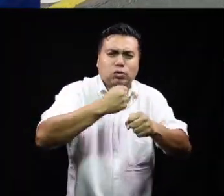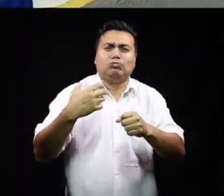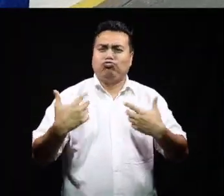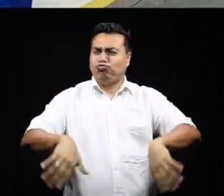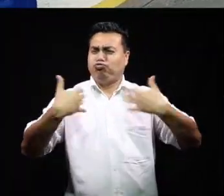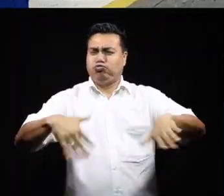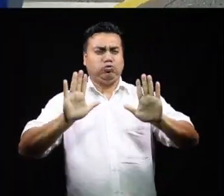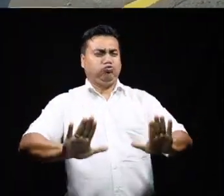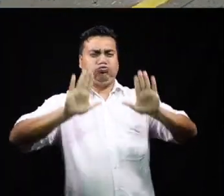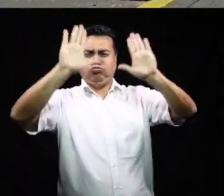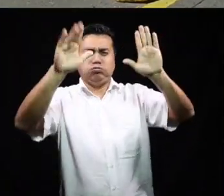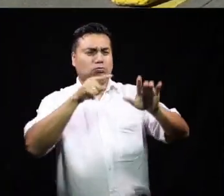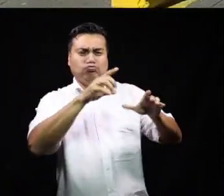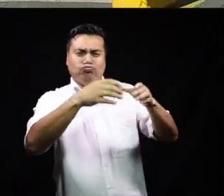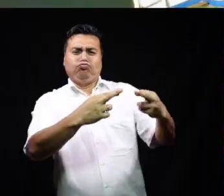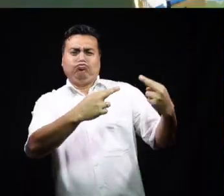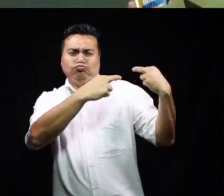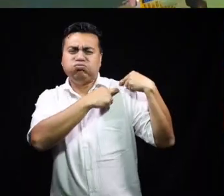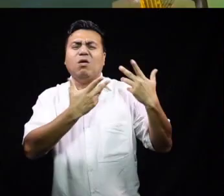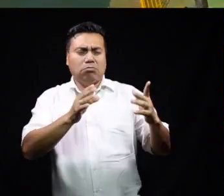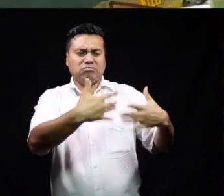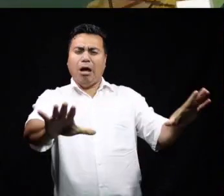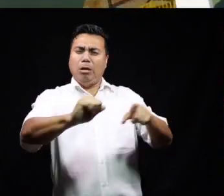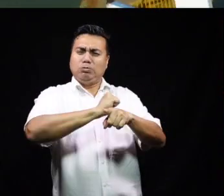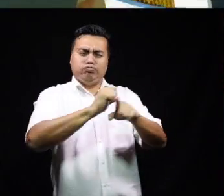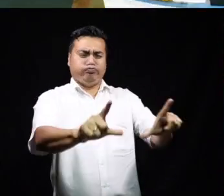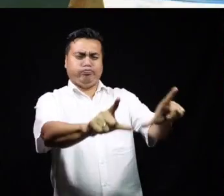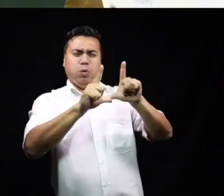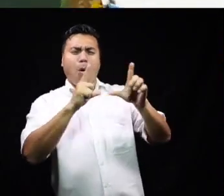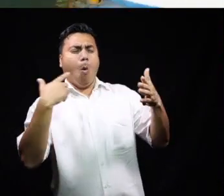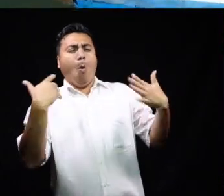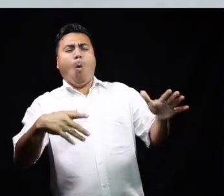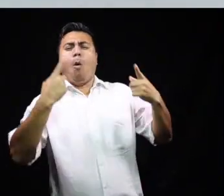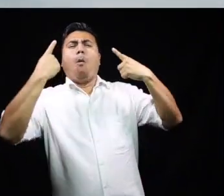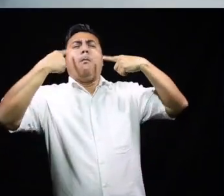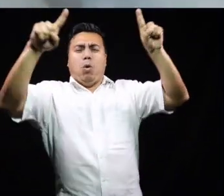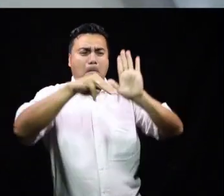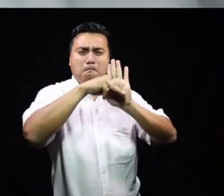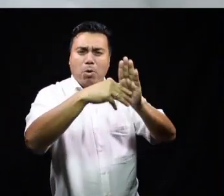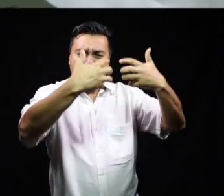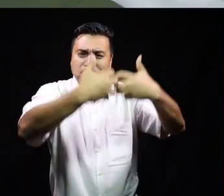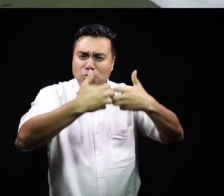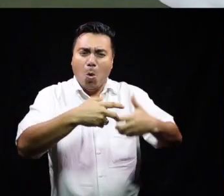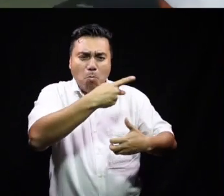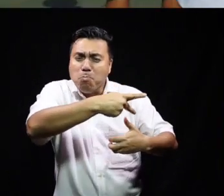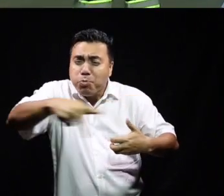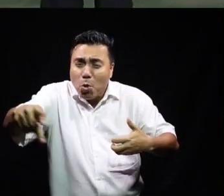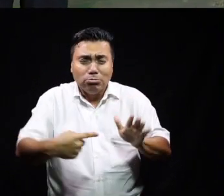Bajo altos estándares de calidad y seguridad, formado por empresarios puntarenenses bajo un modelo exitoso de